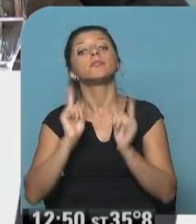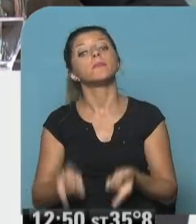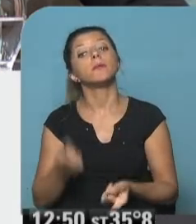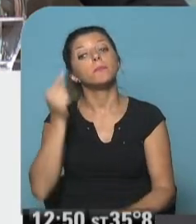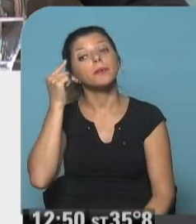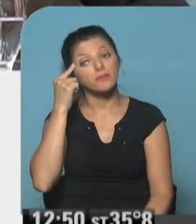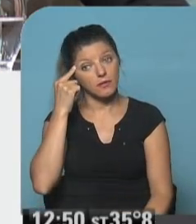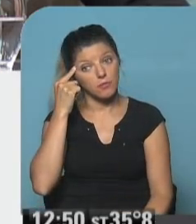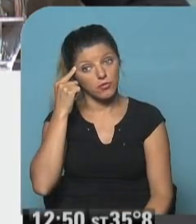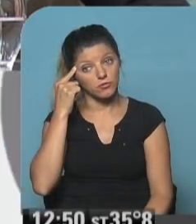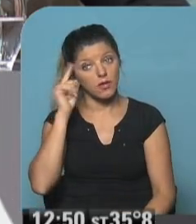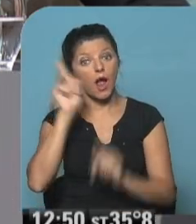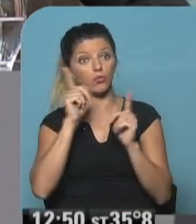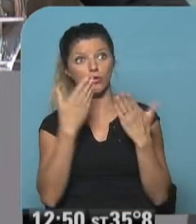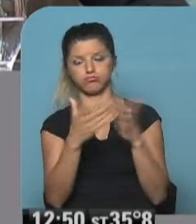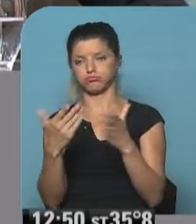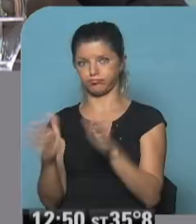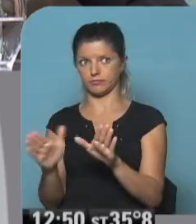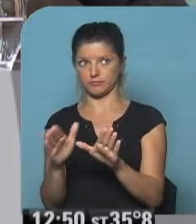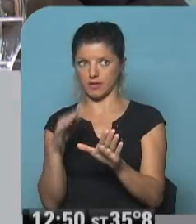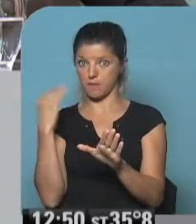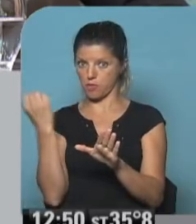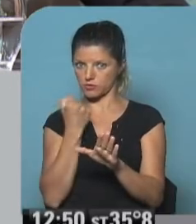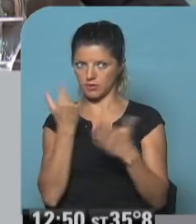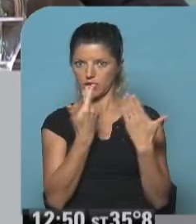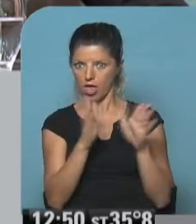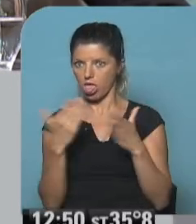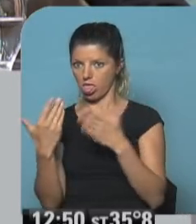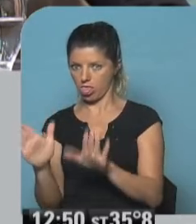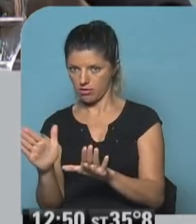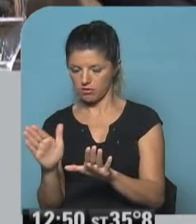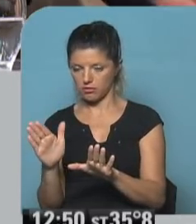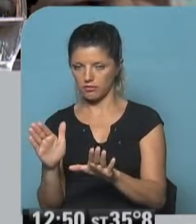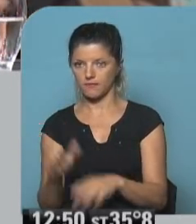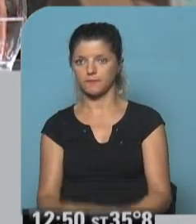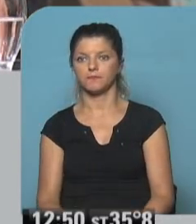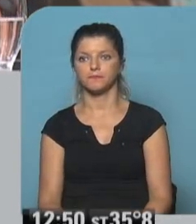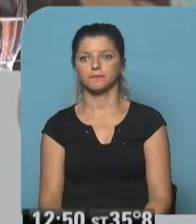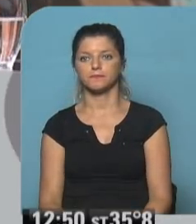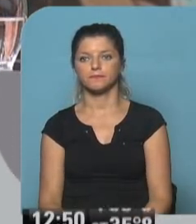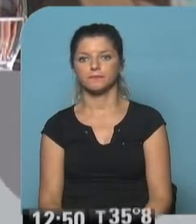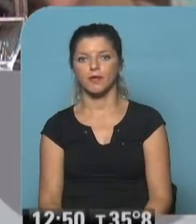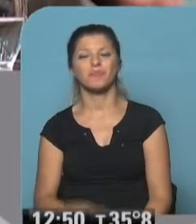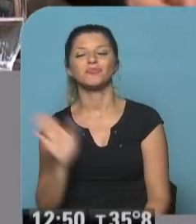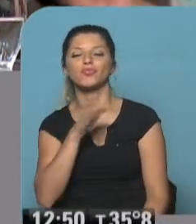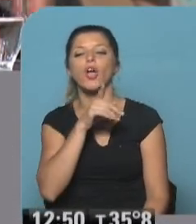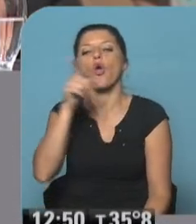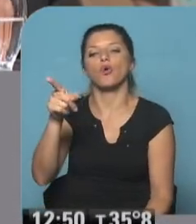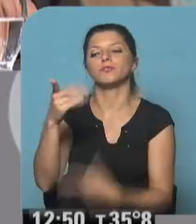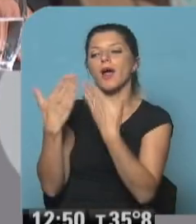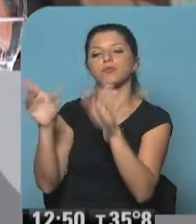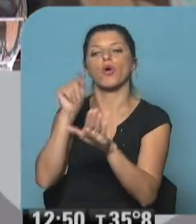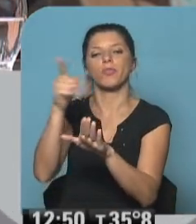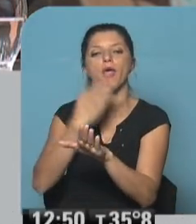han producido deserciones importantes dentro del propio gabinete de Kuczynski en desacuerdo con este indulto. Estaba viendo